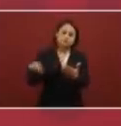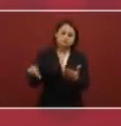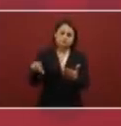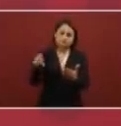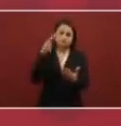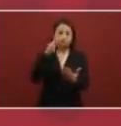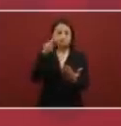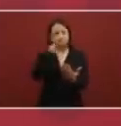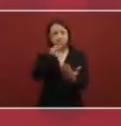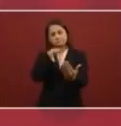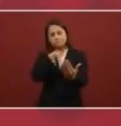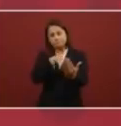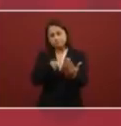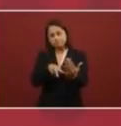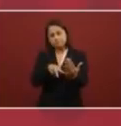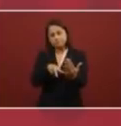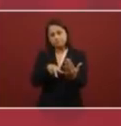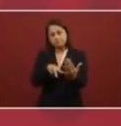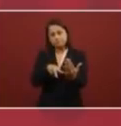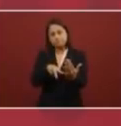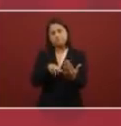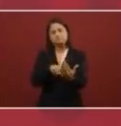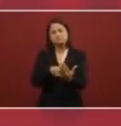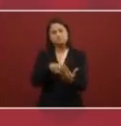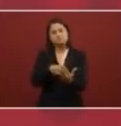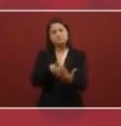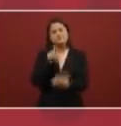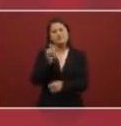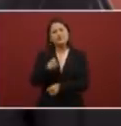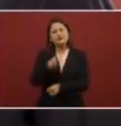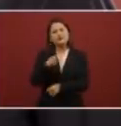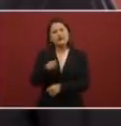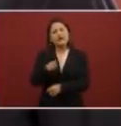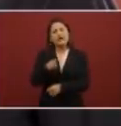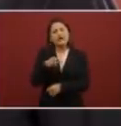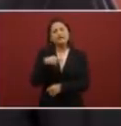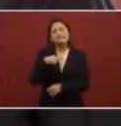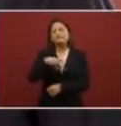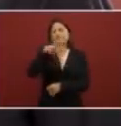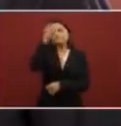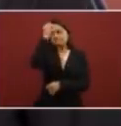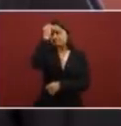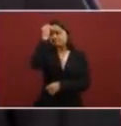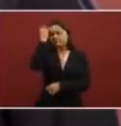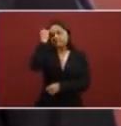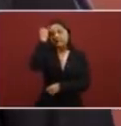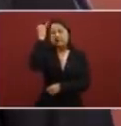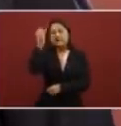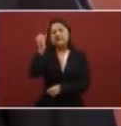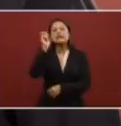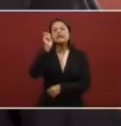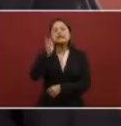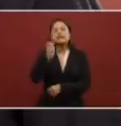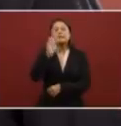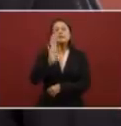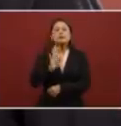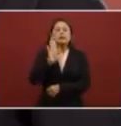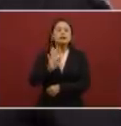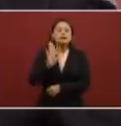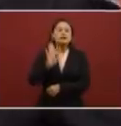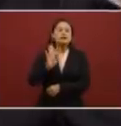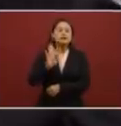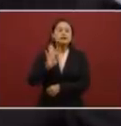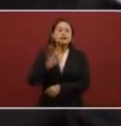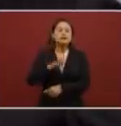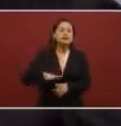puede tener una idea de que las cosas